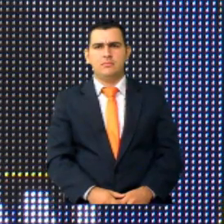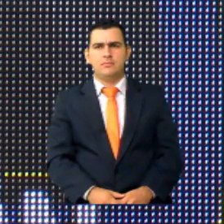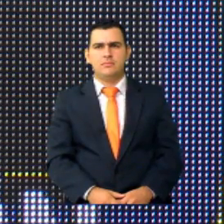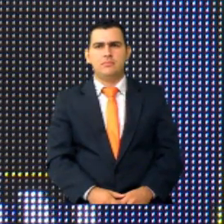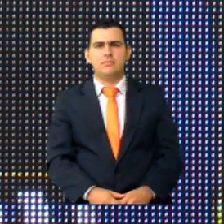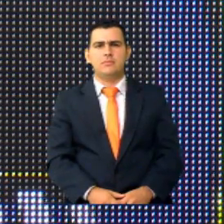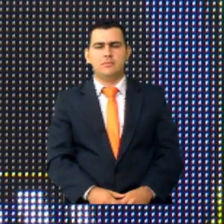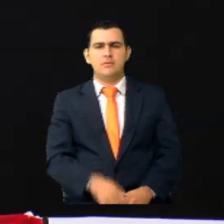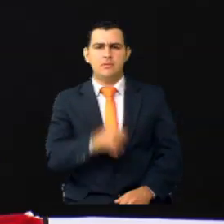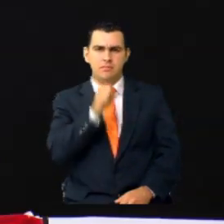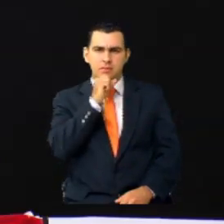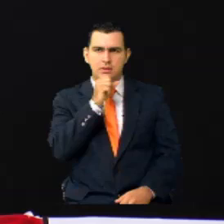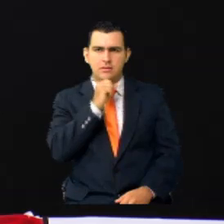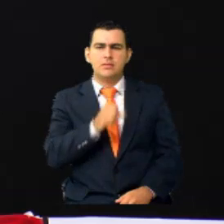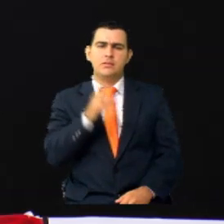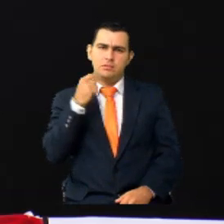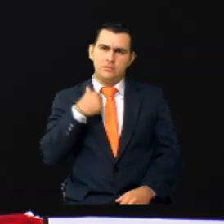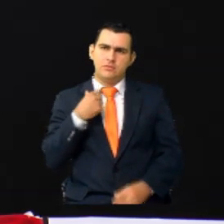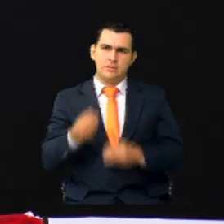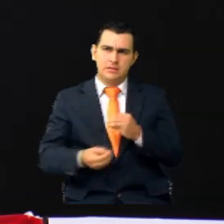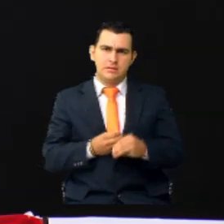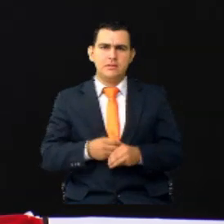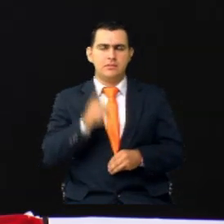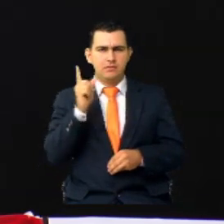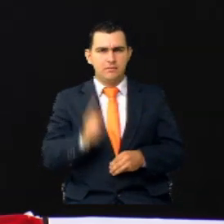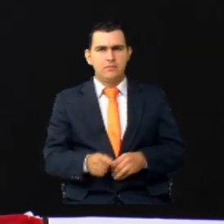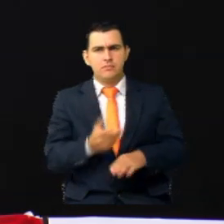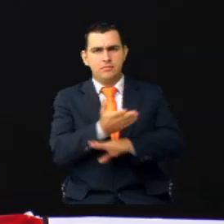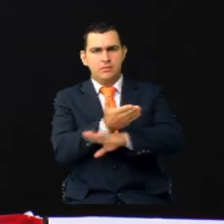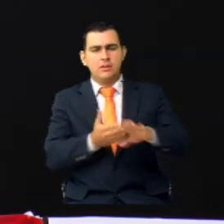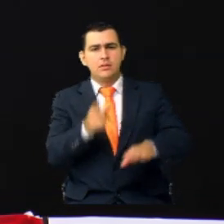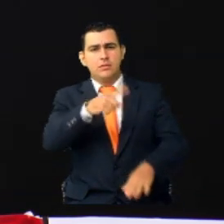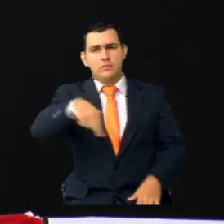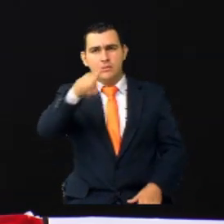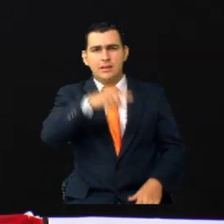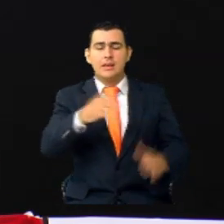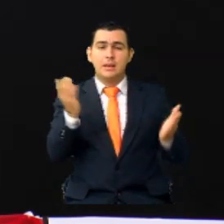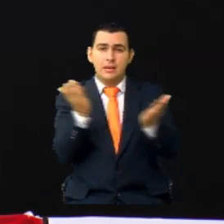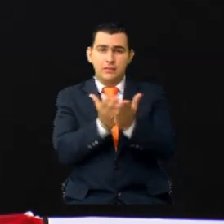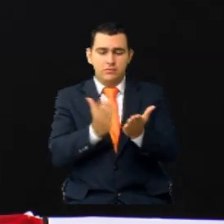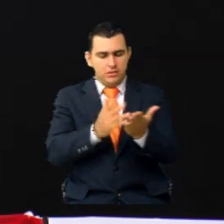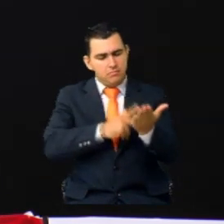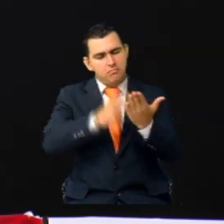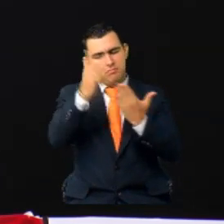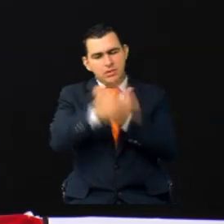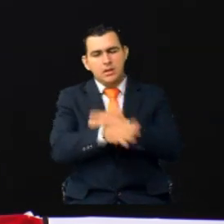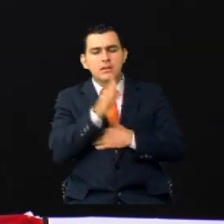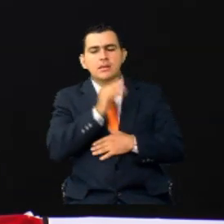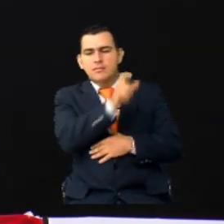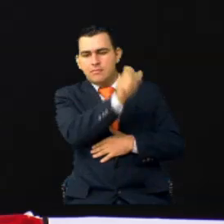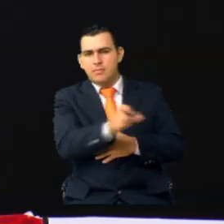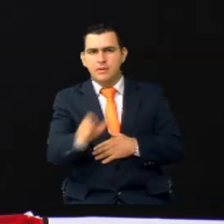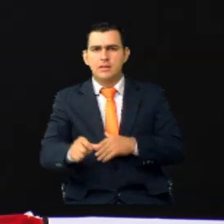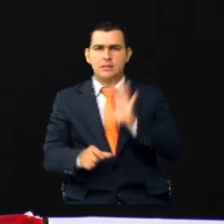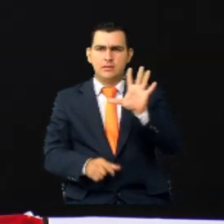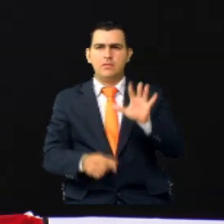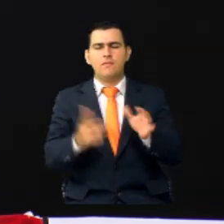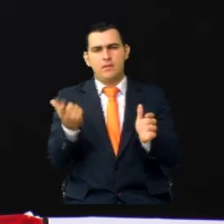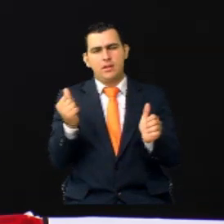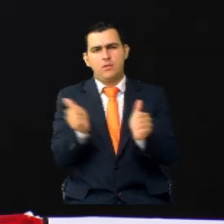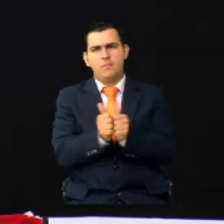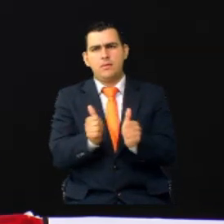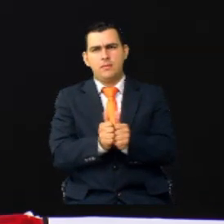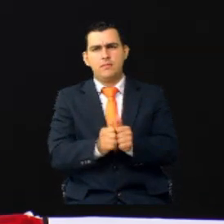Con Barranca Bermeja, y para eso yo le pediría al ciudadano que estudiaran estas hojas de vida a estos cinco compañeros que están